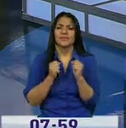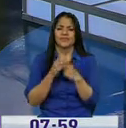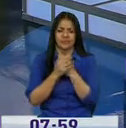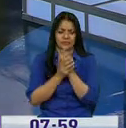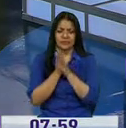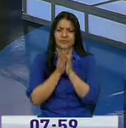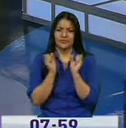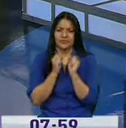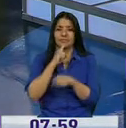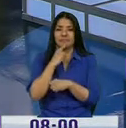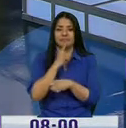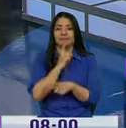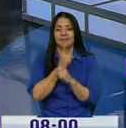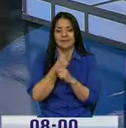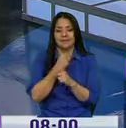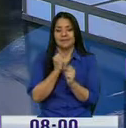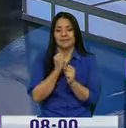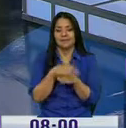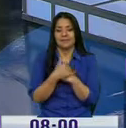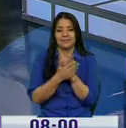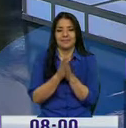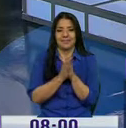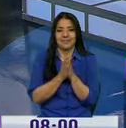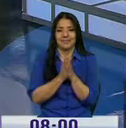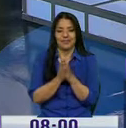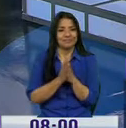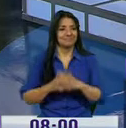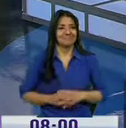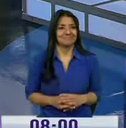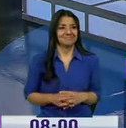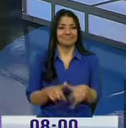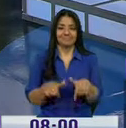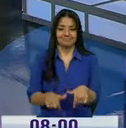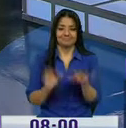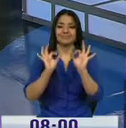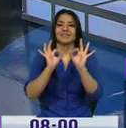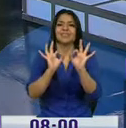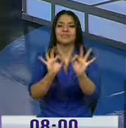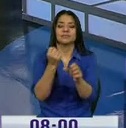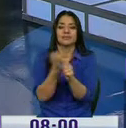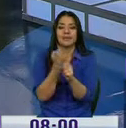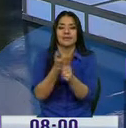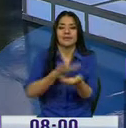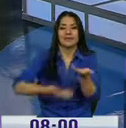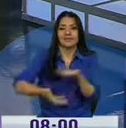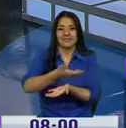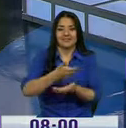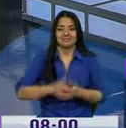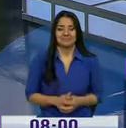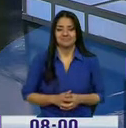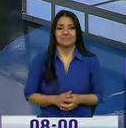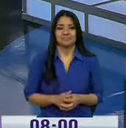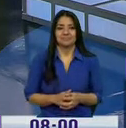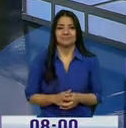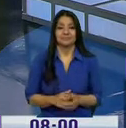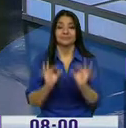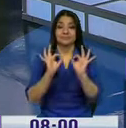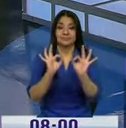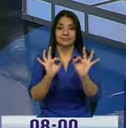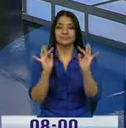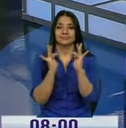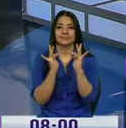Es que hace frío acá. Sí, hace frío, la verdad. Sí. Así que aquí estamos para trabajar por ellos. Precisamente tenemos abiertas todas nuestras